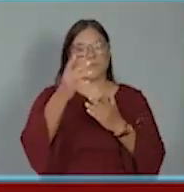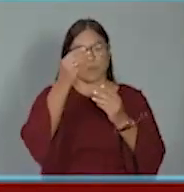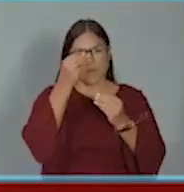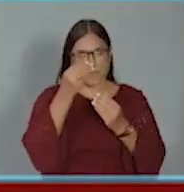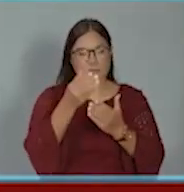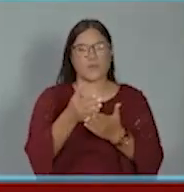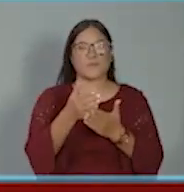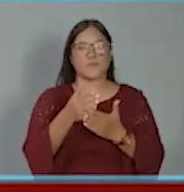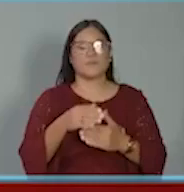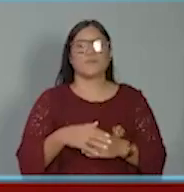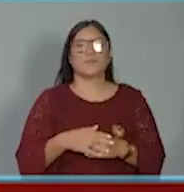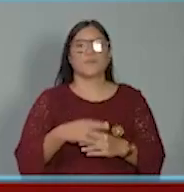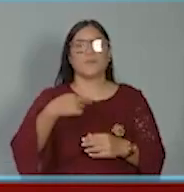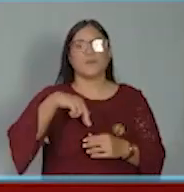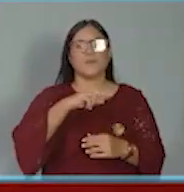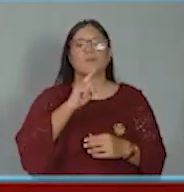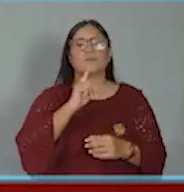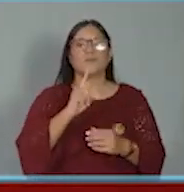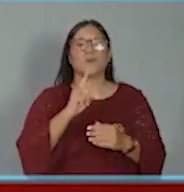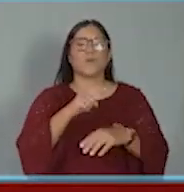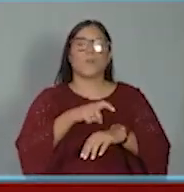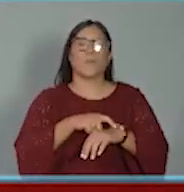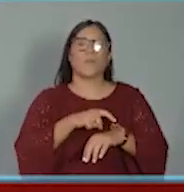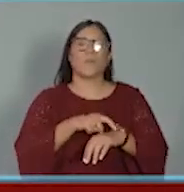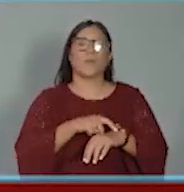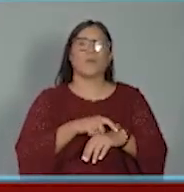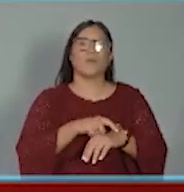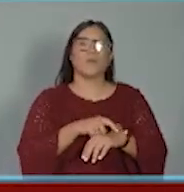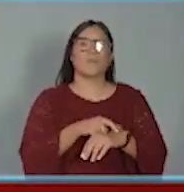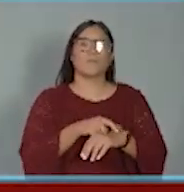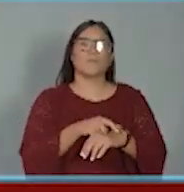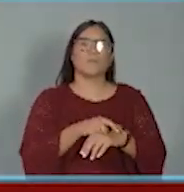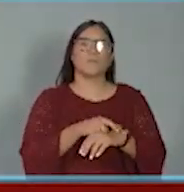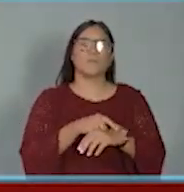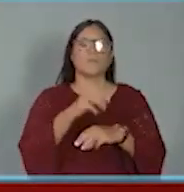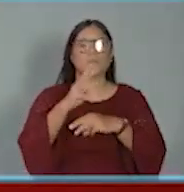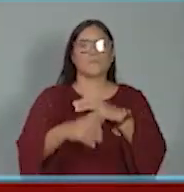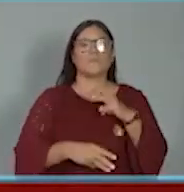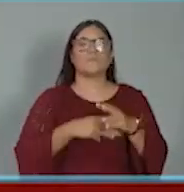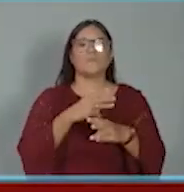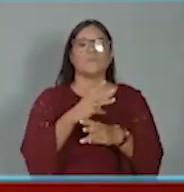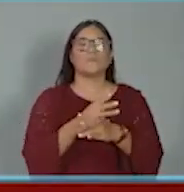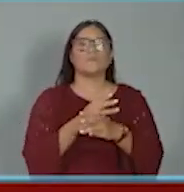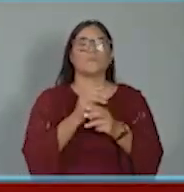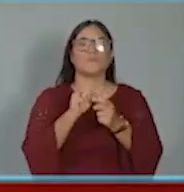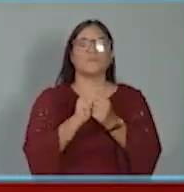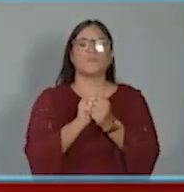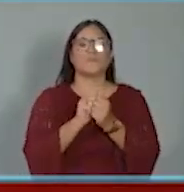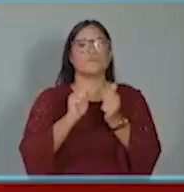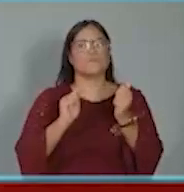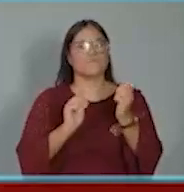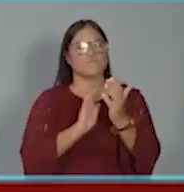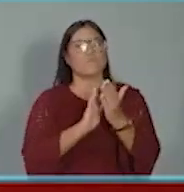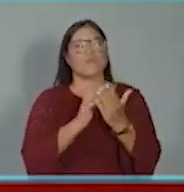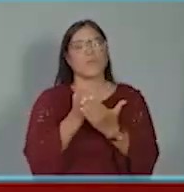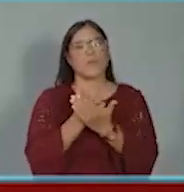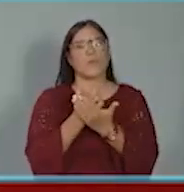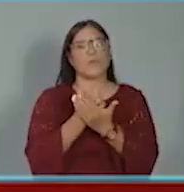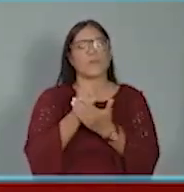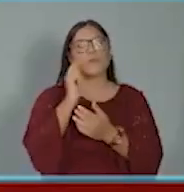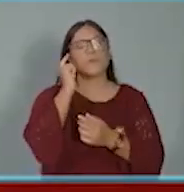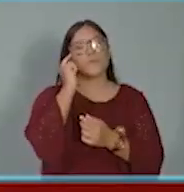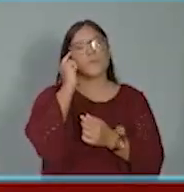recomiendo también que estamos en un momento de a nivel mundial con shocks en nuestras economías